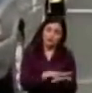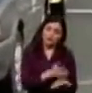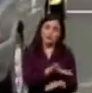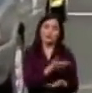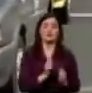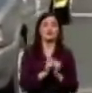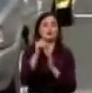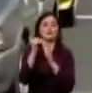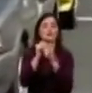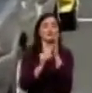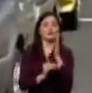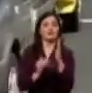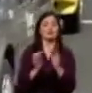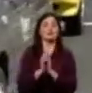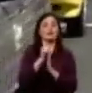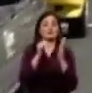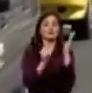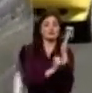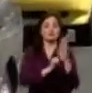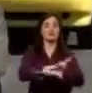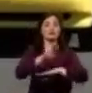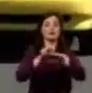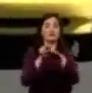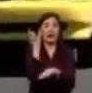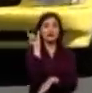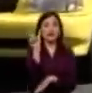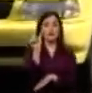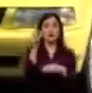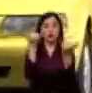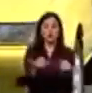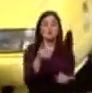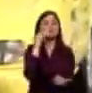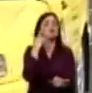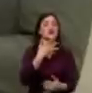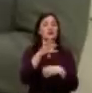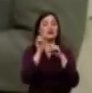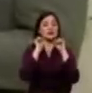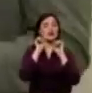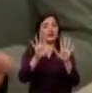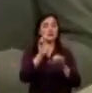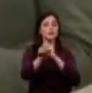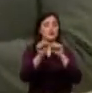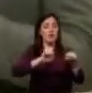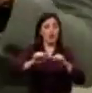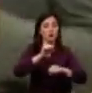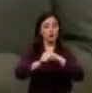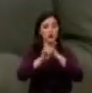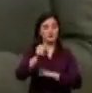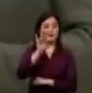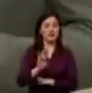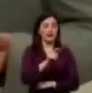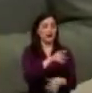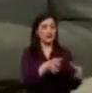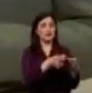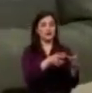de la Agencia Nacional de Tránsito, actualizado por última vez el 10 de mayo de este año, Cabify no cuenta con una